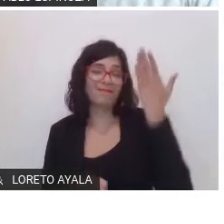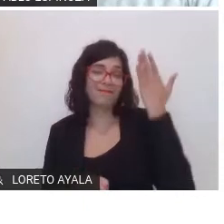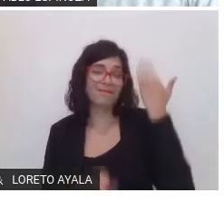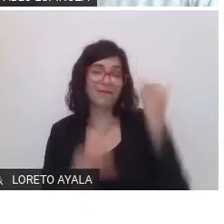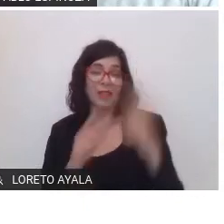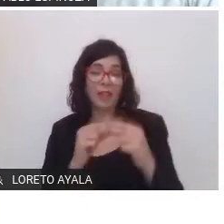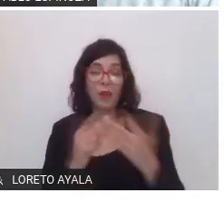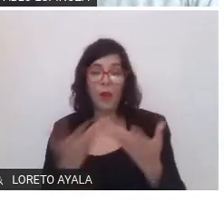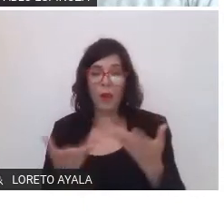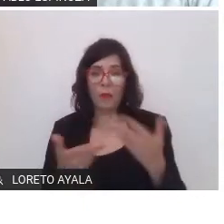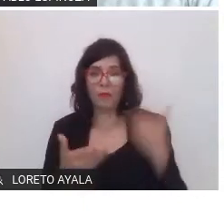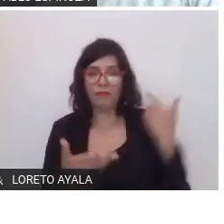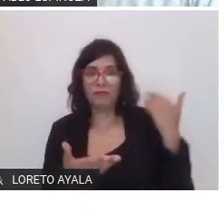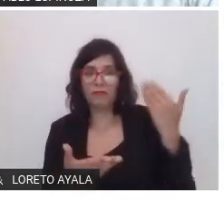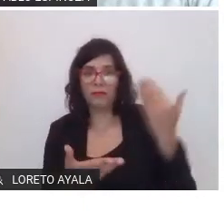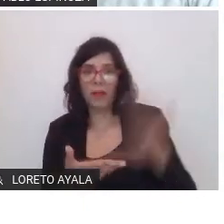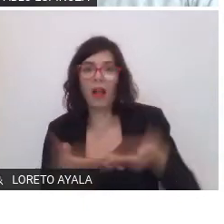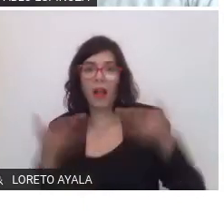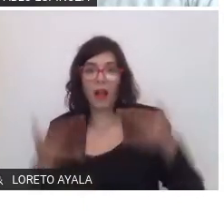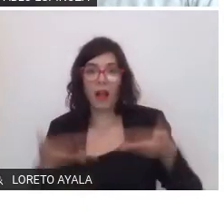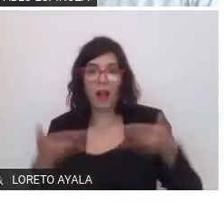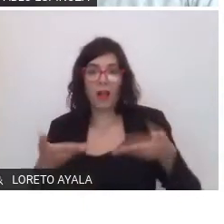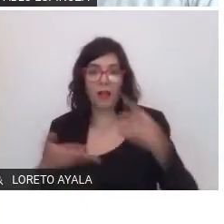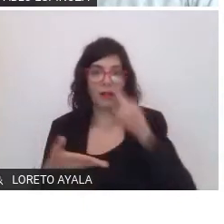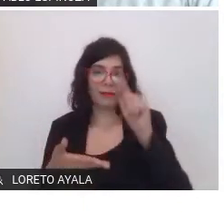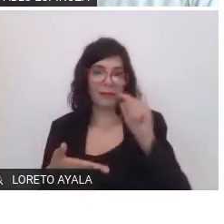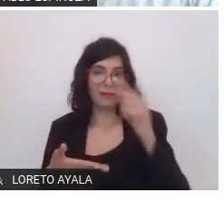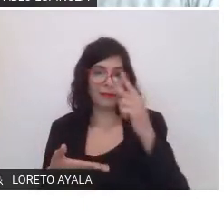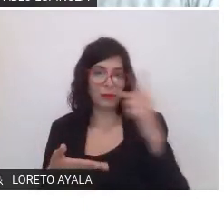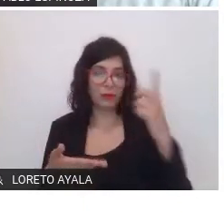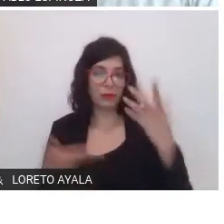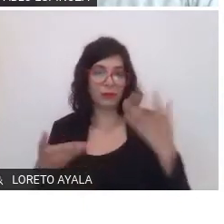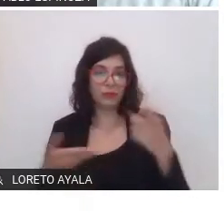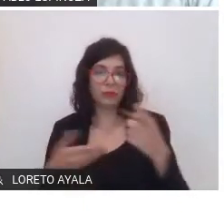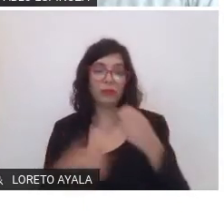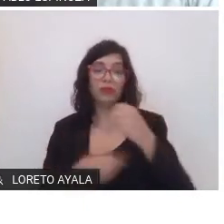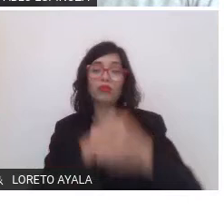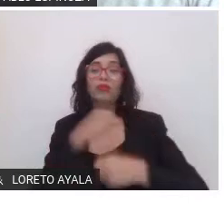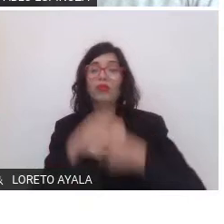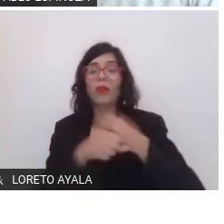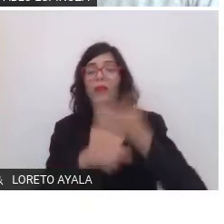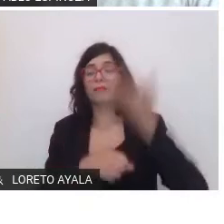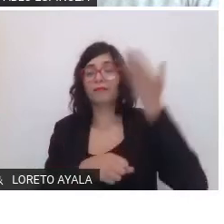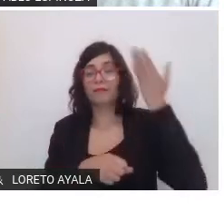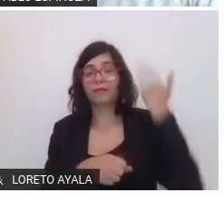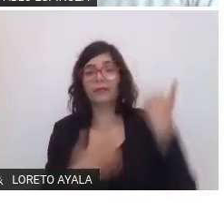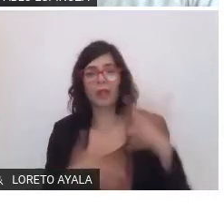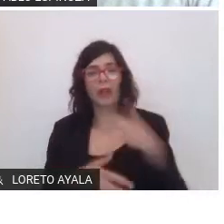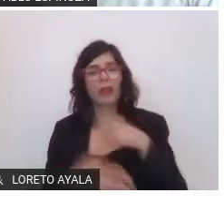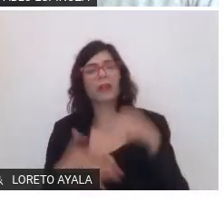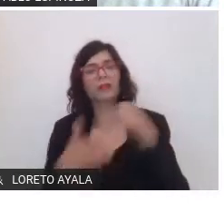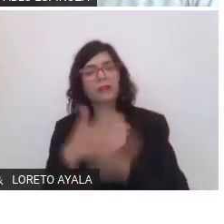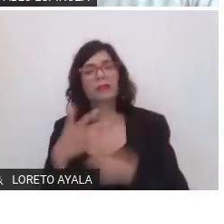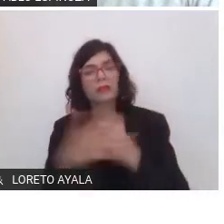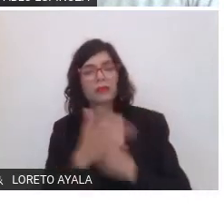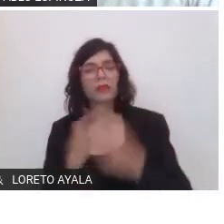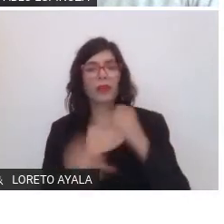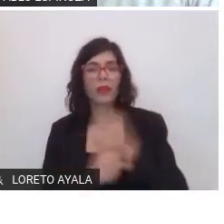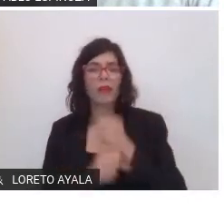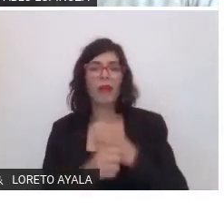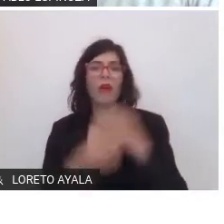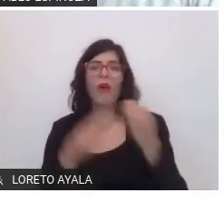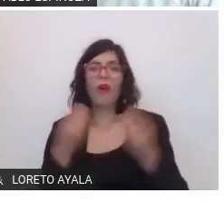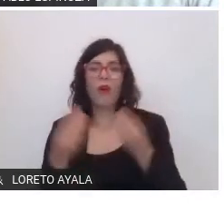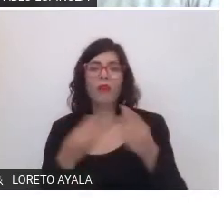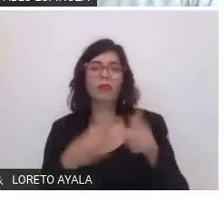alumnos. Y la educación física lo viene haciendo hace varios años, hace varios ratos, desde su currículum, desde la formación de los